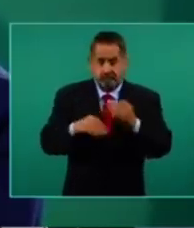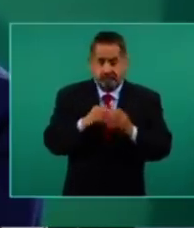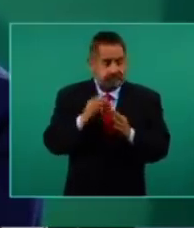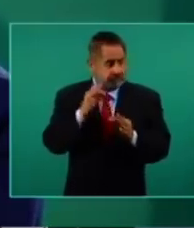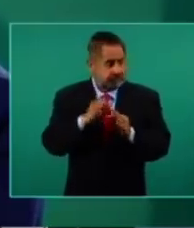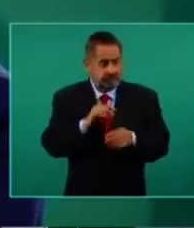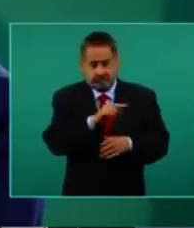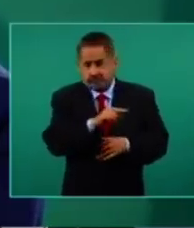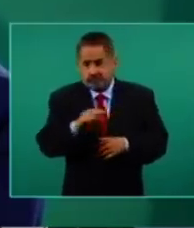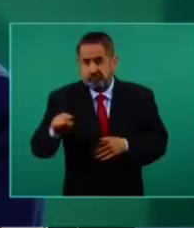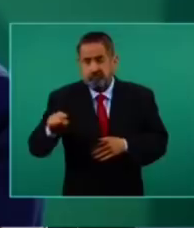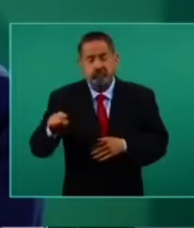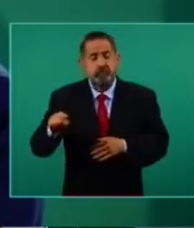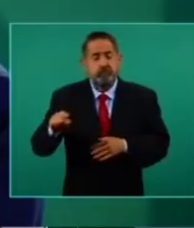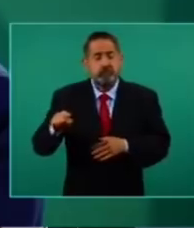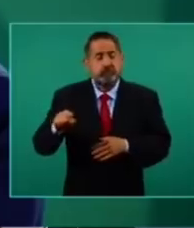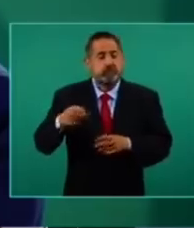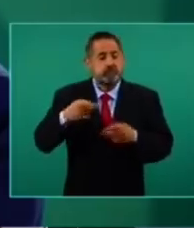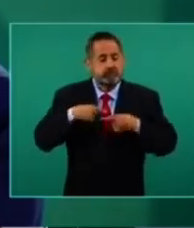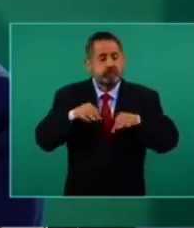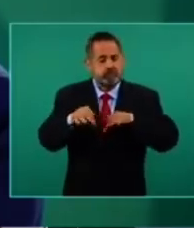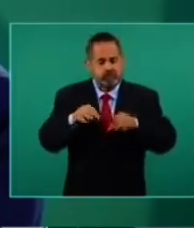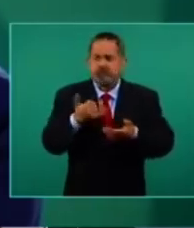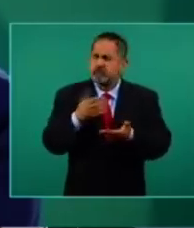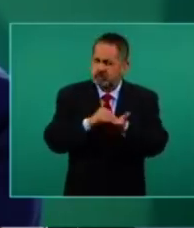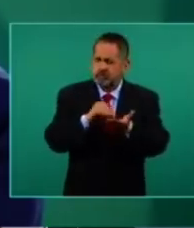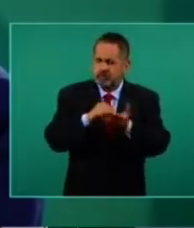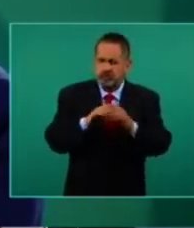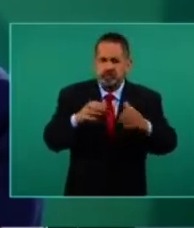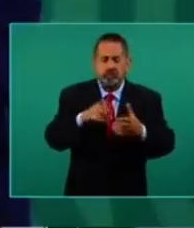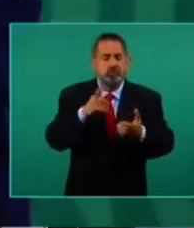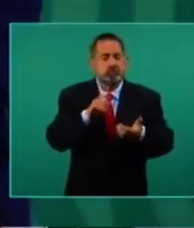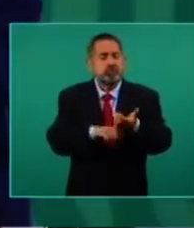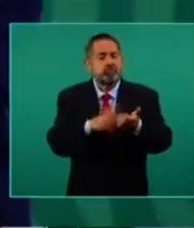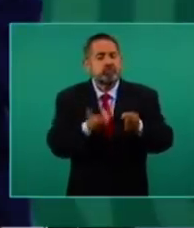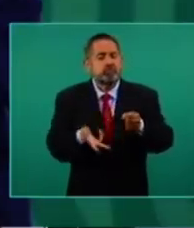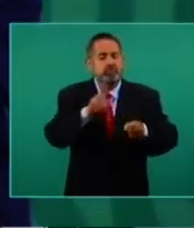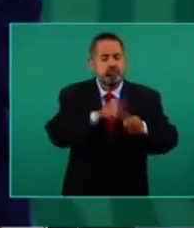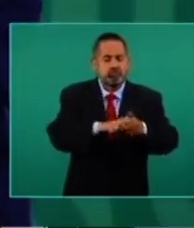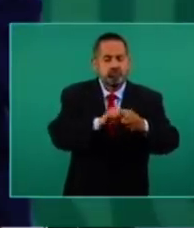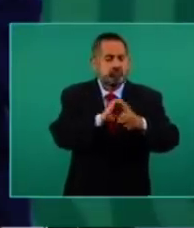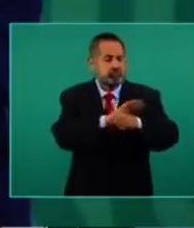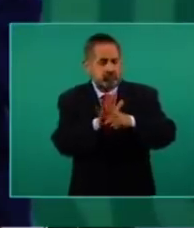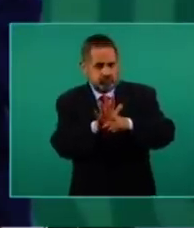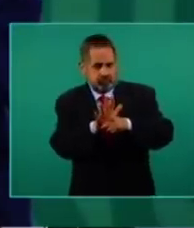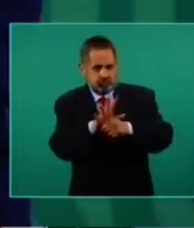trabajaron y siguen trabajando en hospitales COVID,